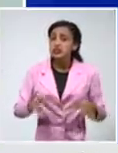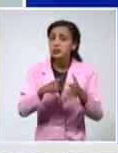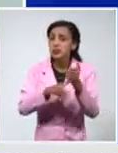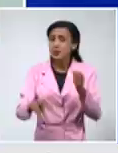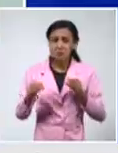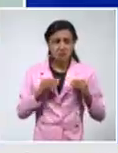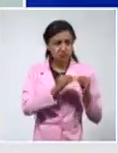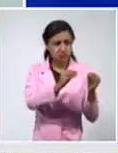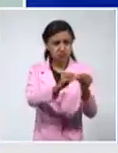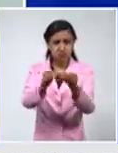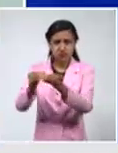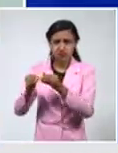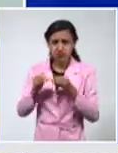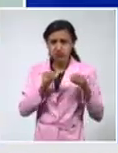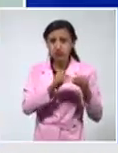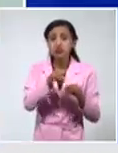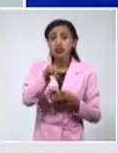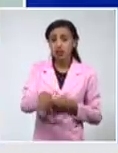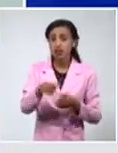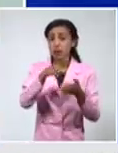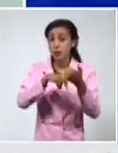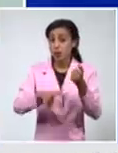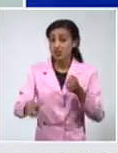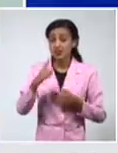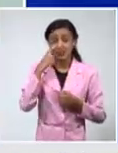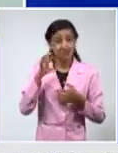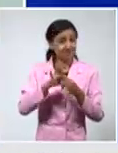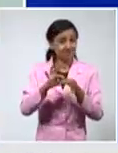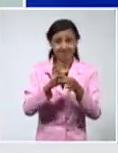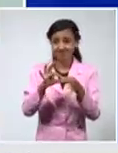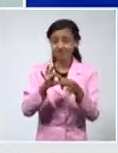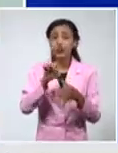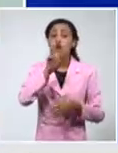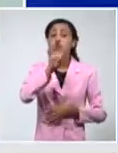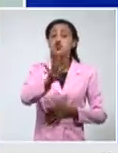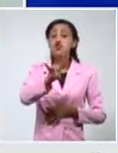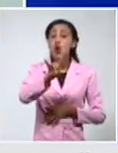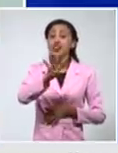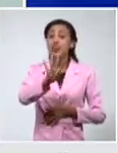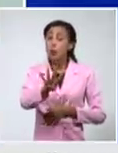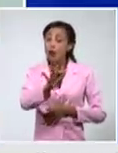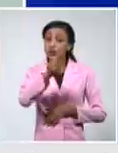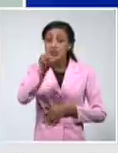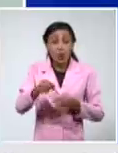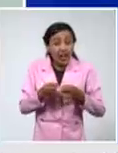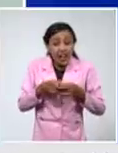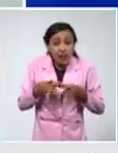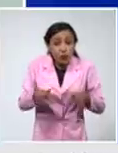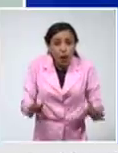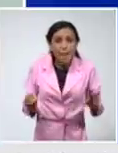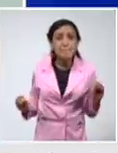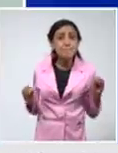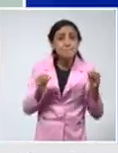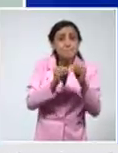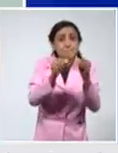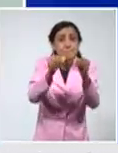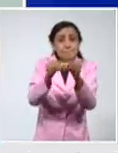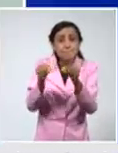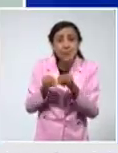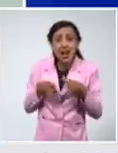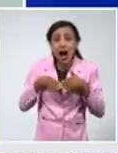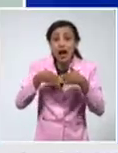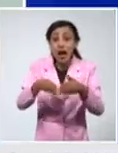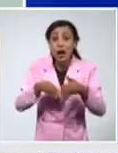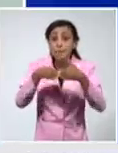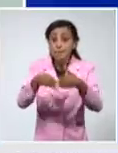se ha incrementado en este territorio, 94 casos autóctonos. Provincia que iba arreciando